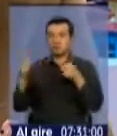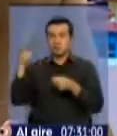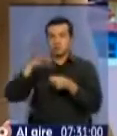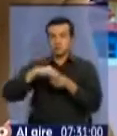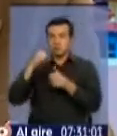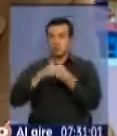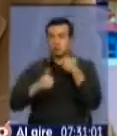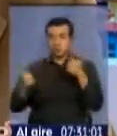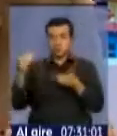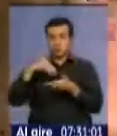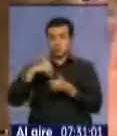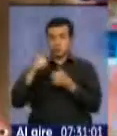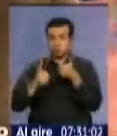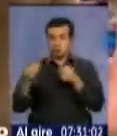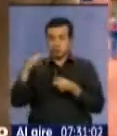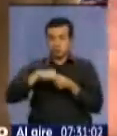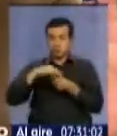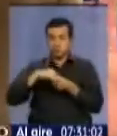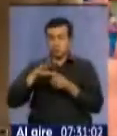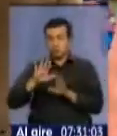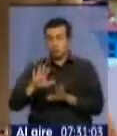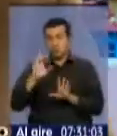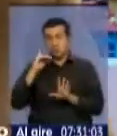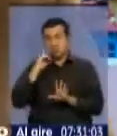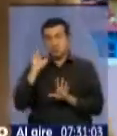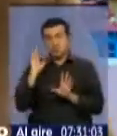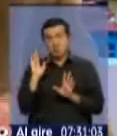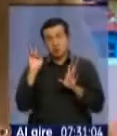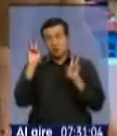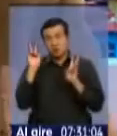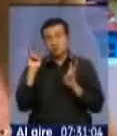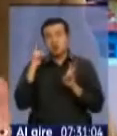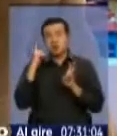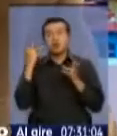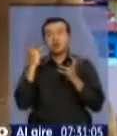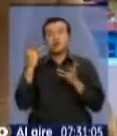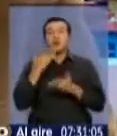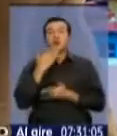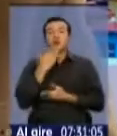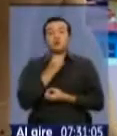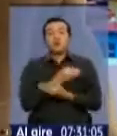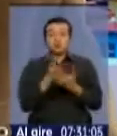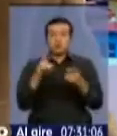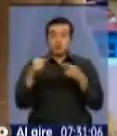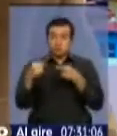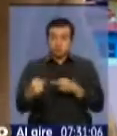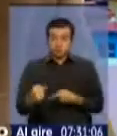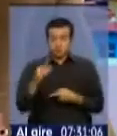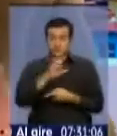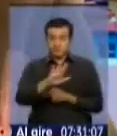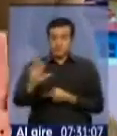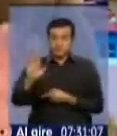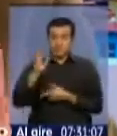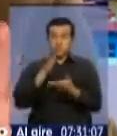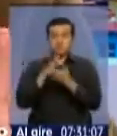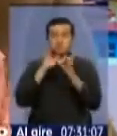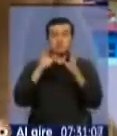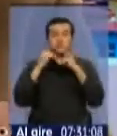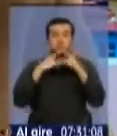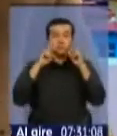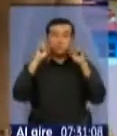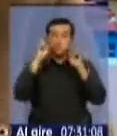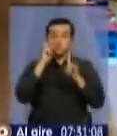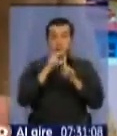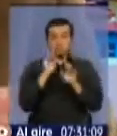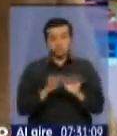los temas que parece, pero todavía no tenemos el tema, más ha sido una posición de la oposición y de los medios de que ese es un